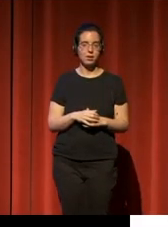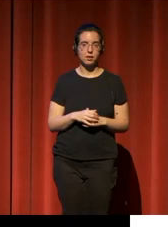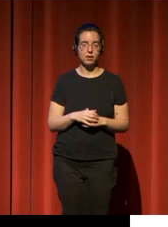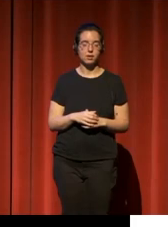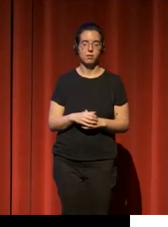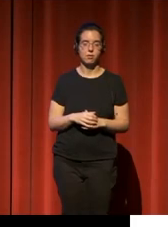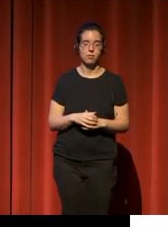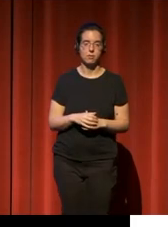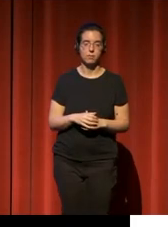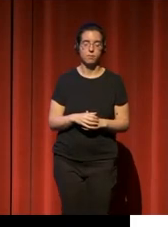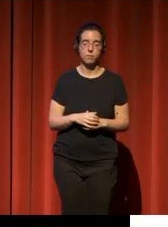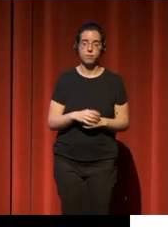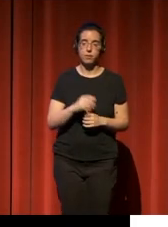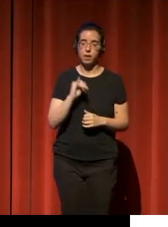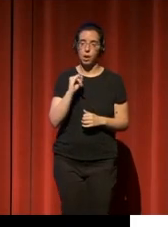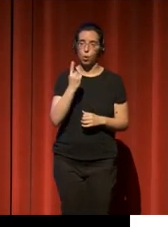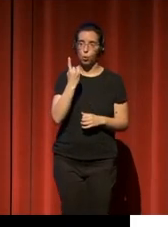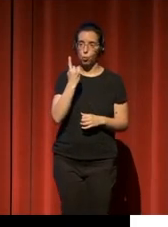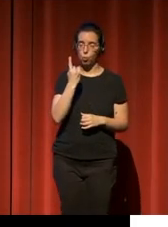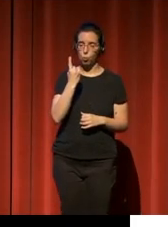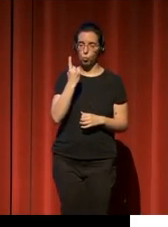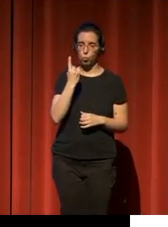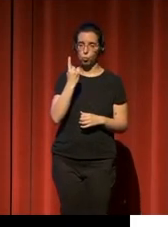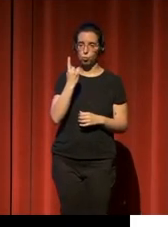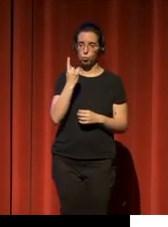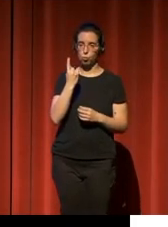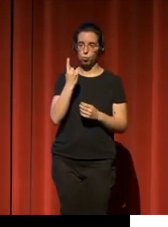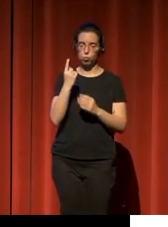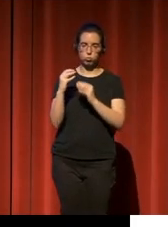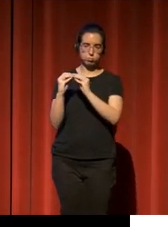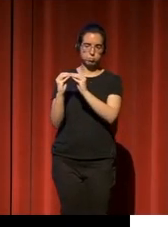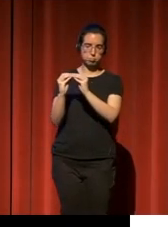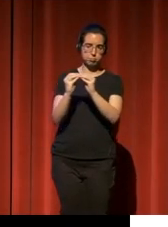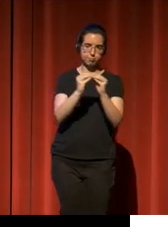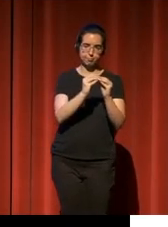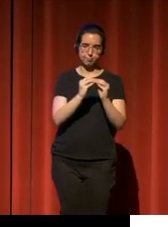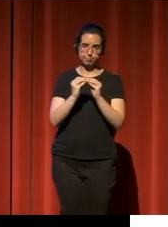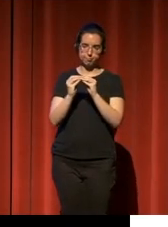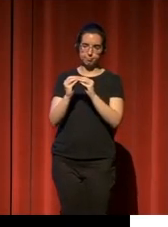em hay un discurso bastante generalizado eh